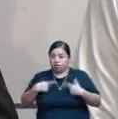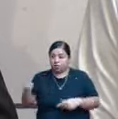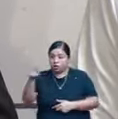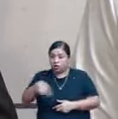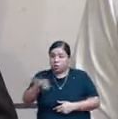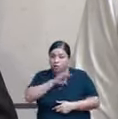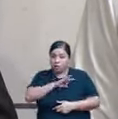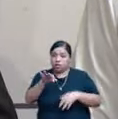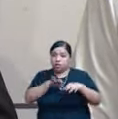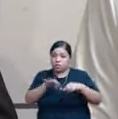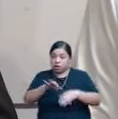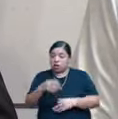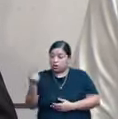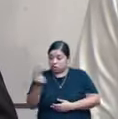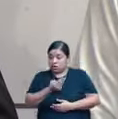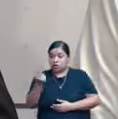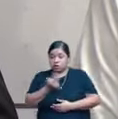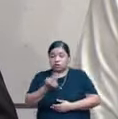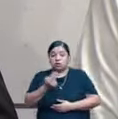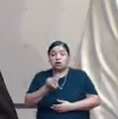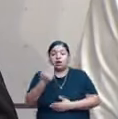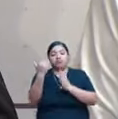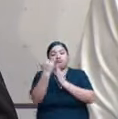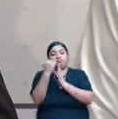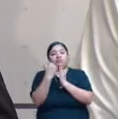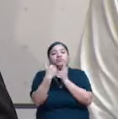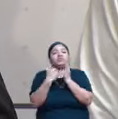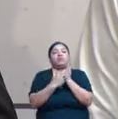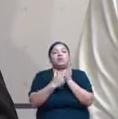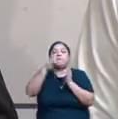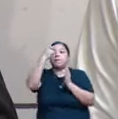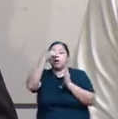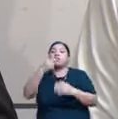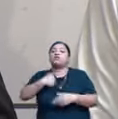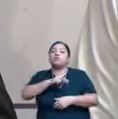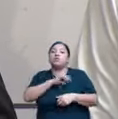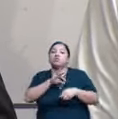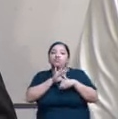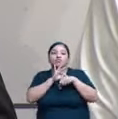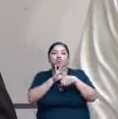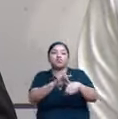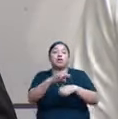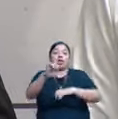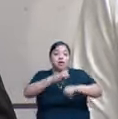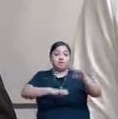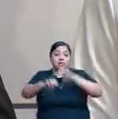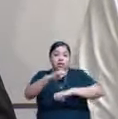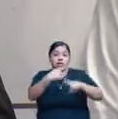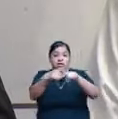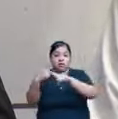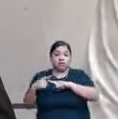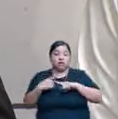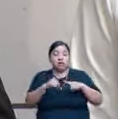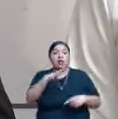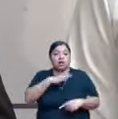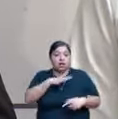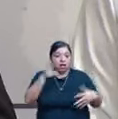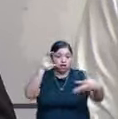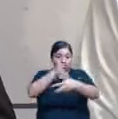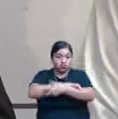que estén buscando opciones laborales, con el objetivo de canalizarlos a las empresas con quienes previamente se generarán